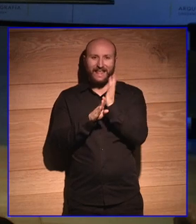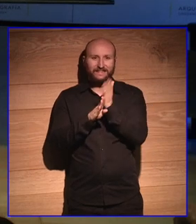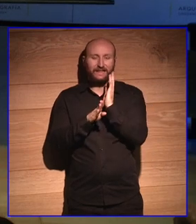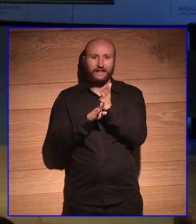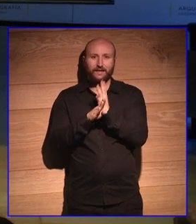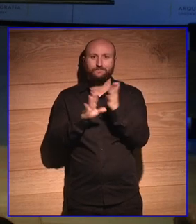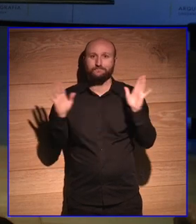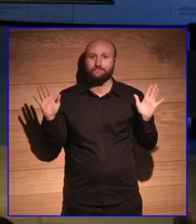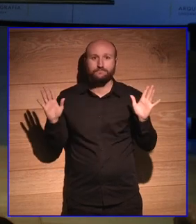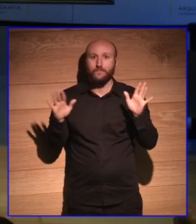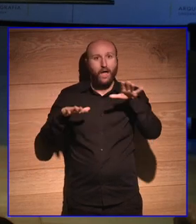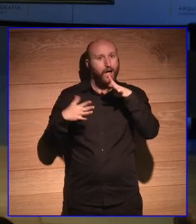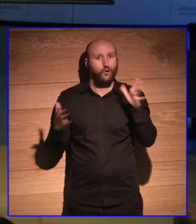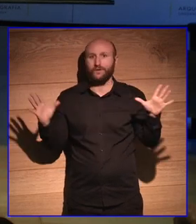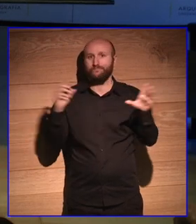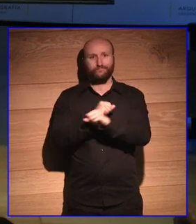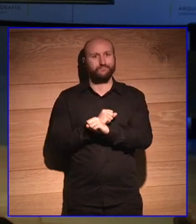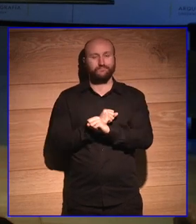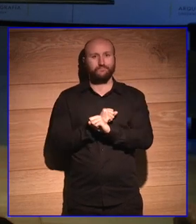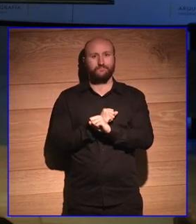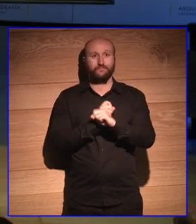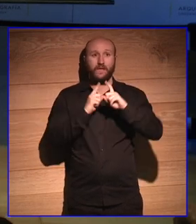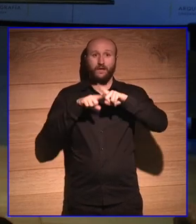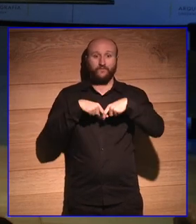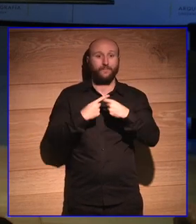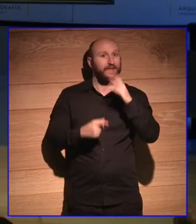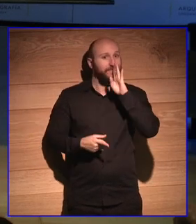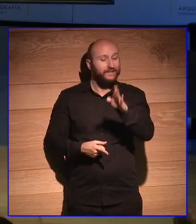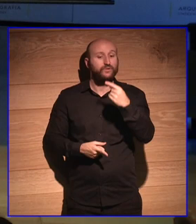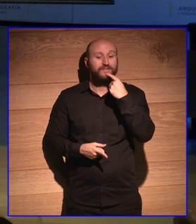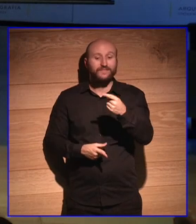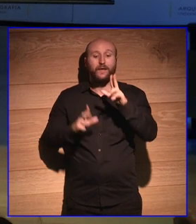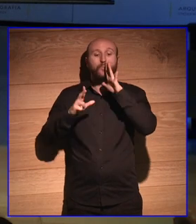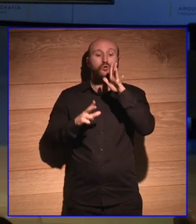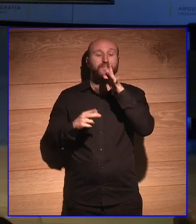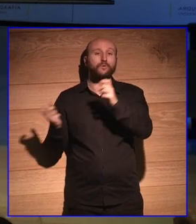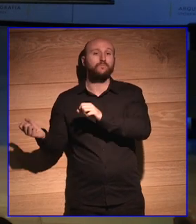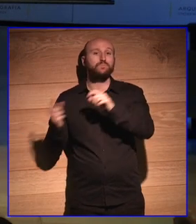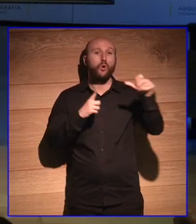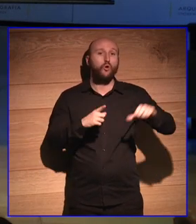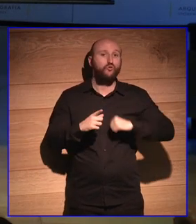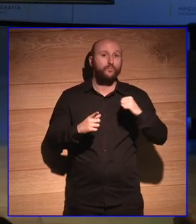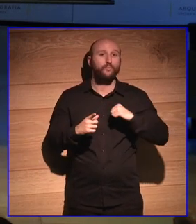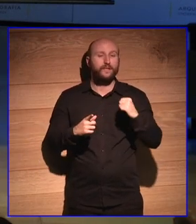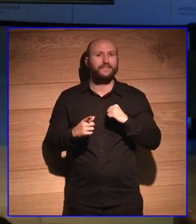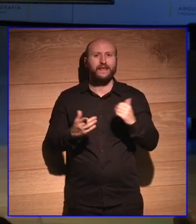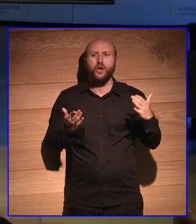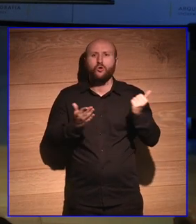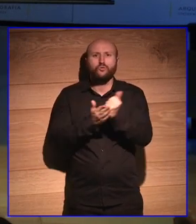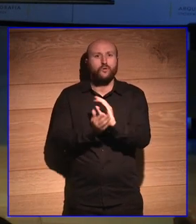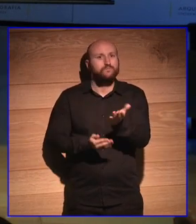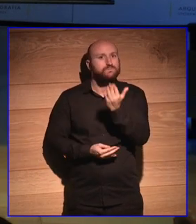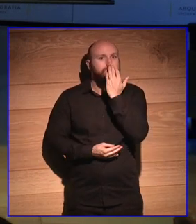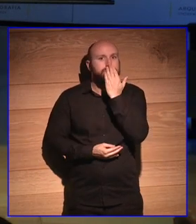absolutamente opacos a día de hoy sus familiares directos aseguran que el asunto del ingreso de maría fue llevado con extremo mutismo y